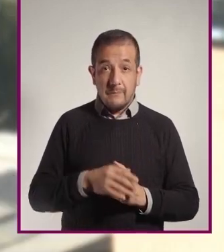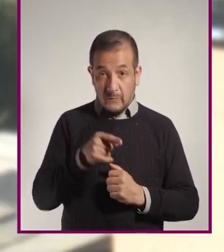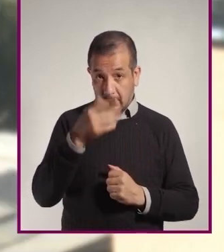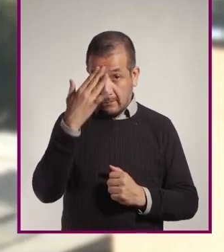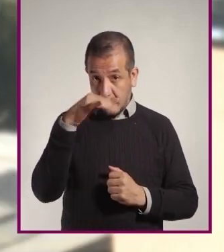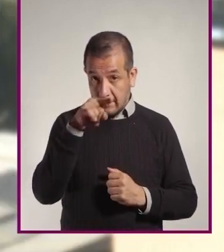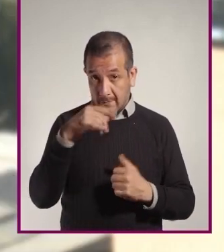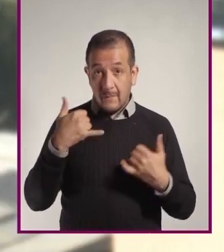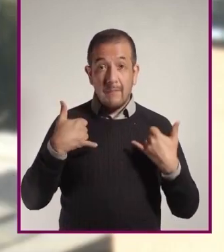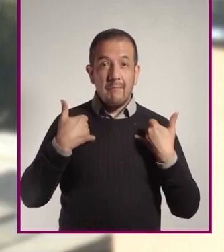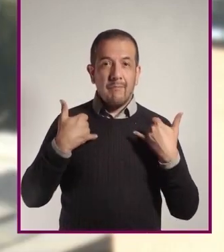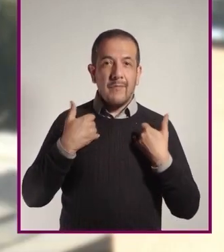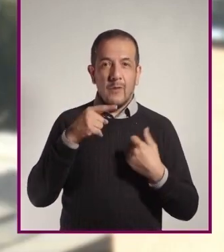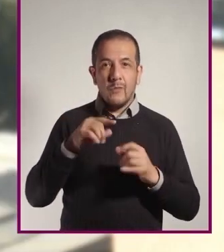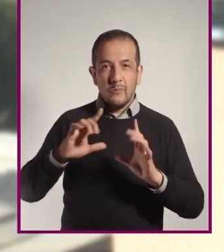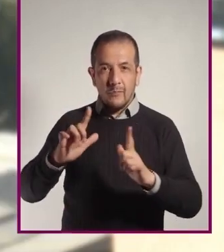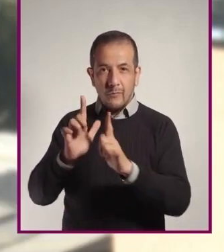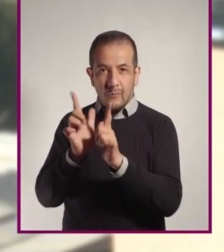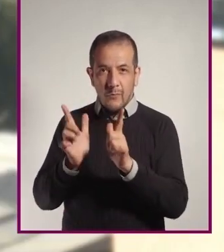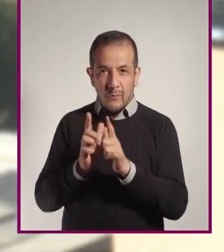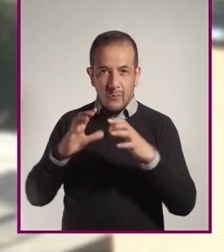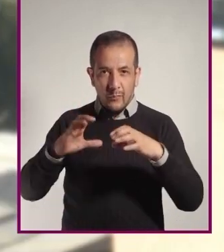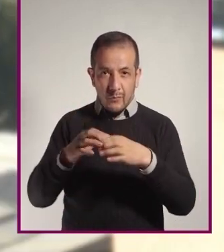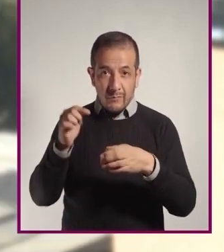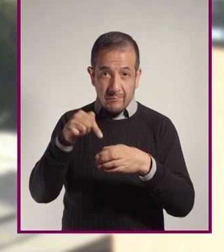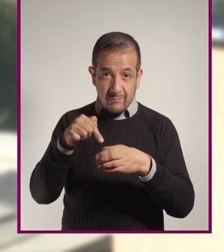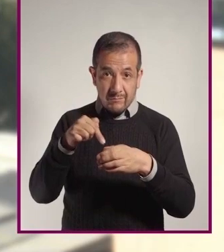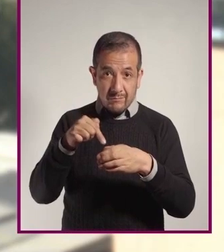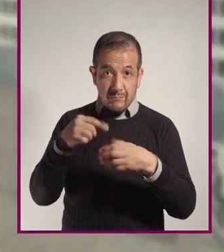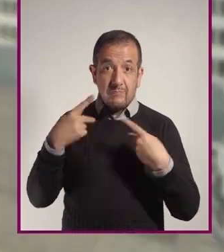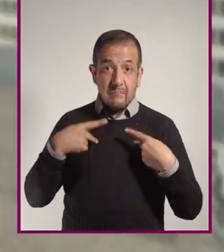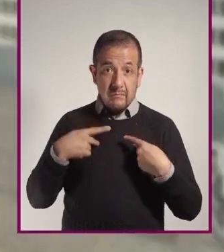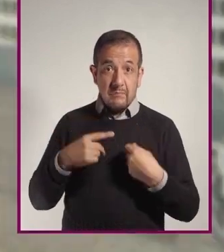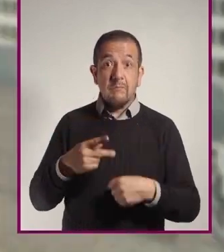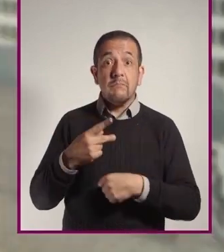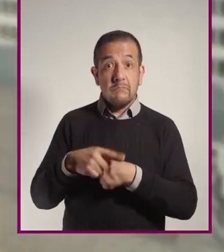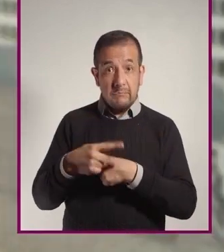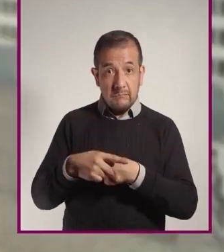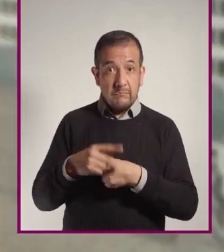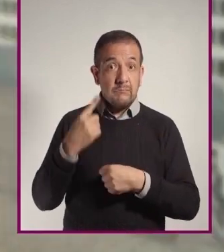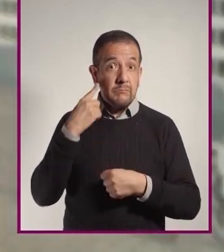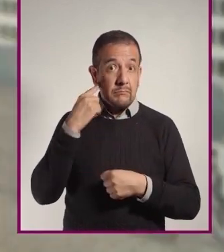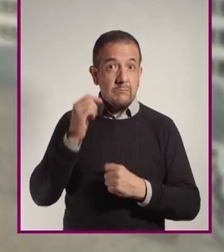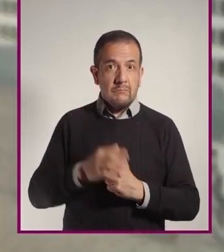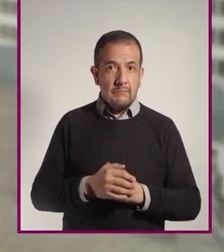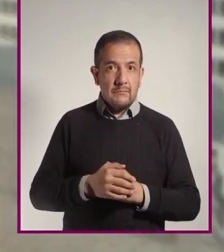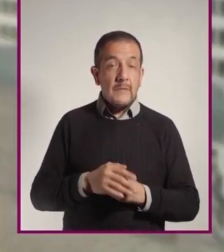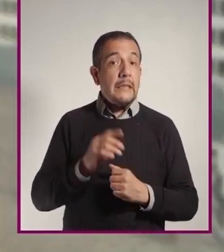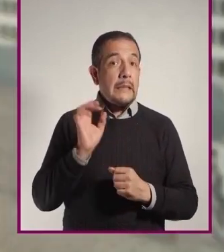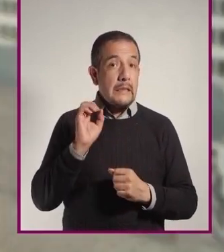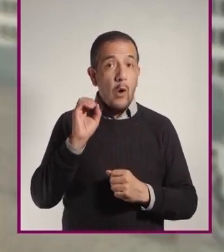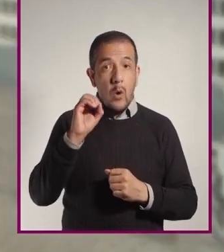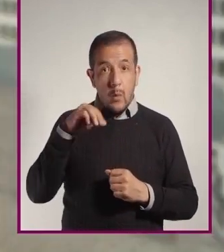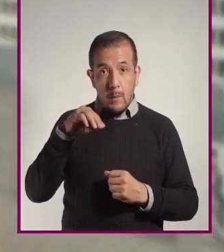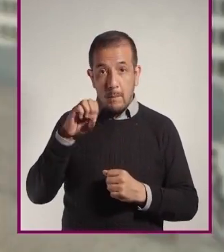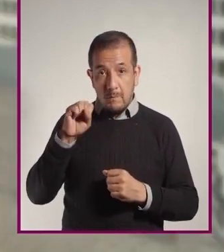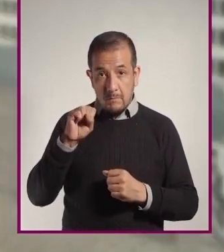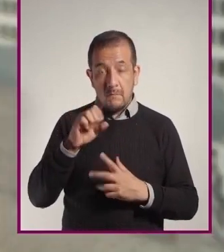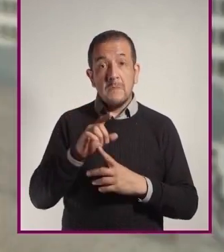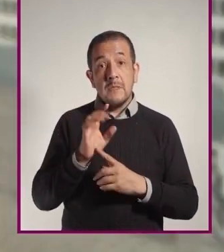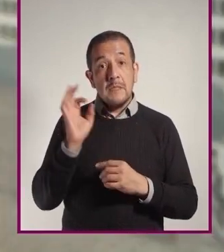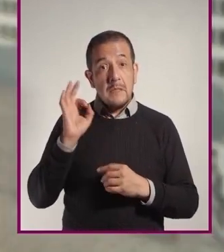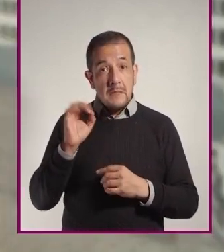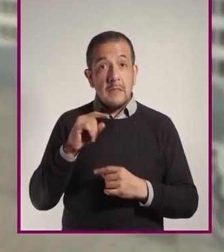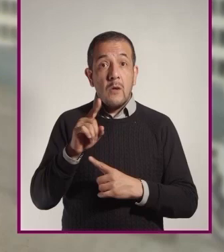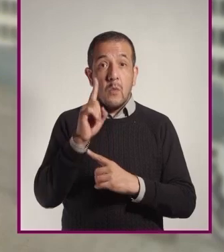¿Sabías que si eres joven perteneces a un grupo muy particular de riesgo? Según la Organización Mundial de la Salud, 1.100 millones